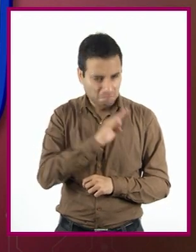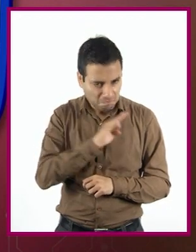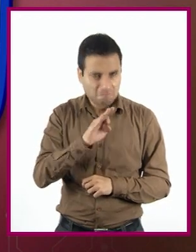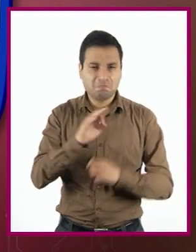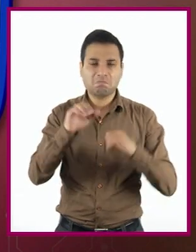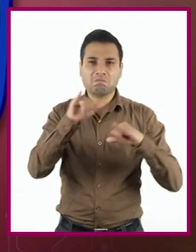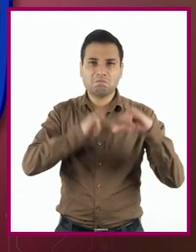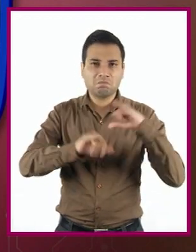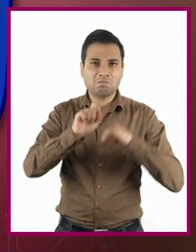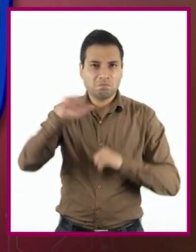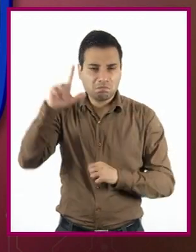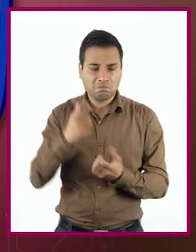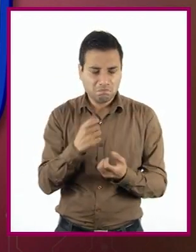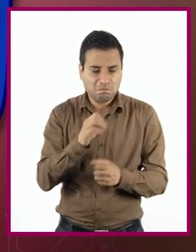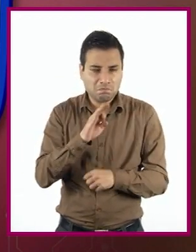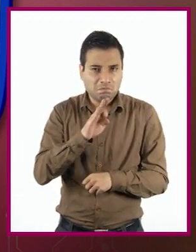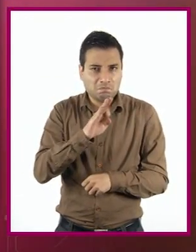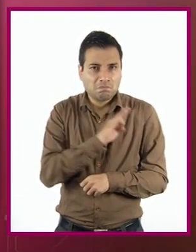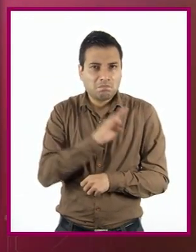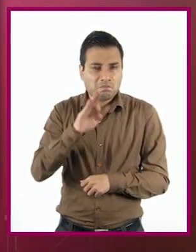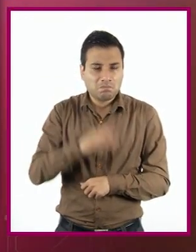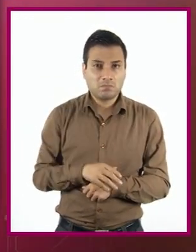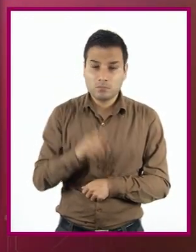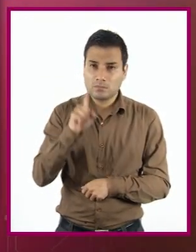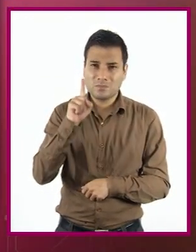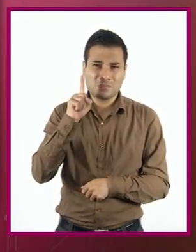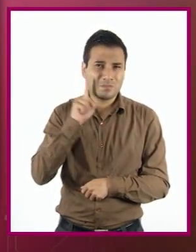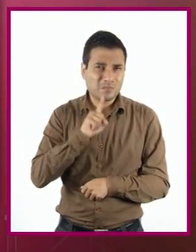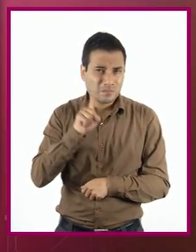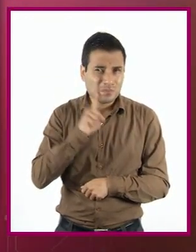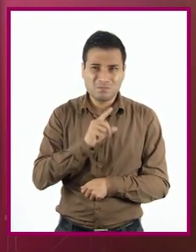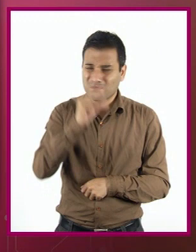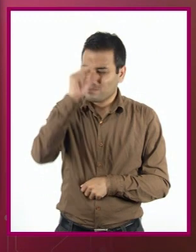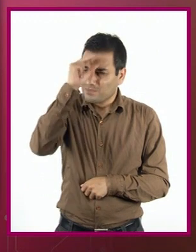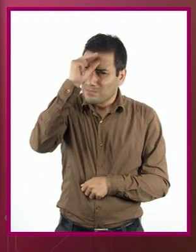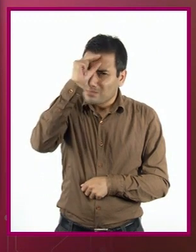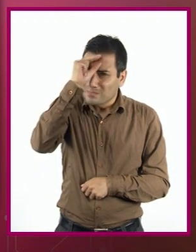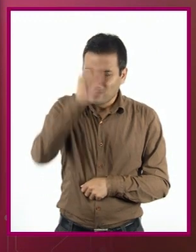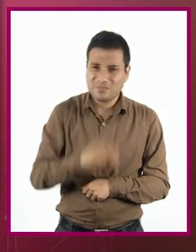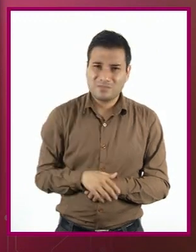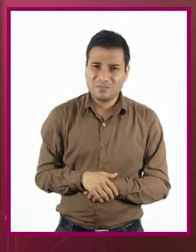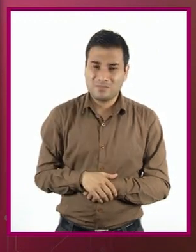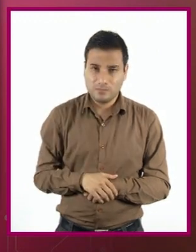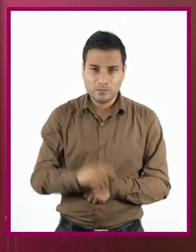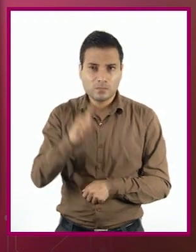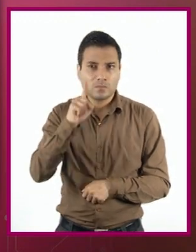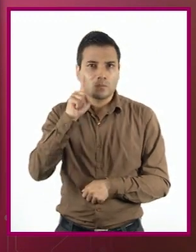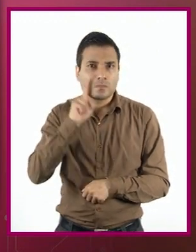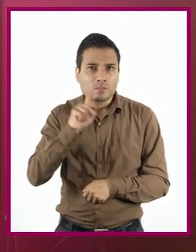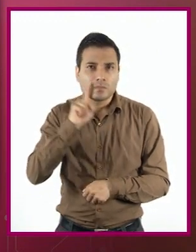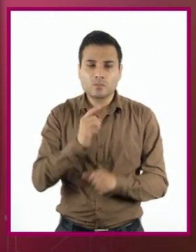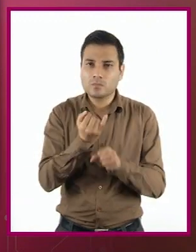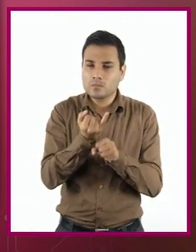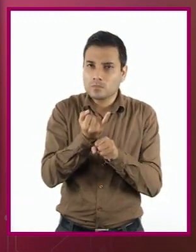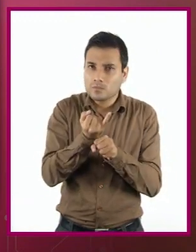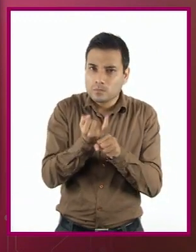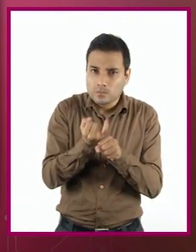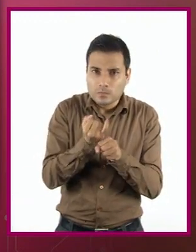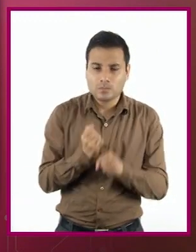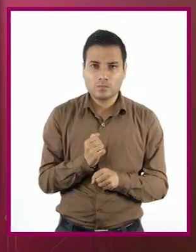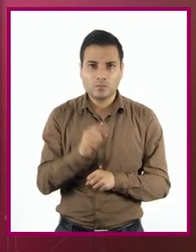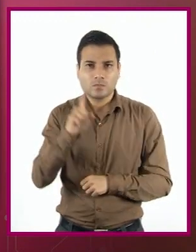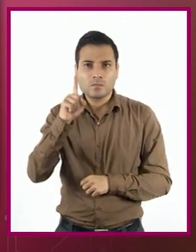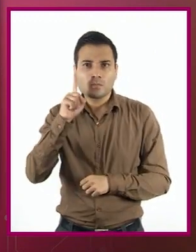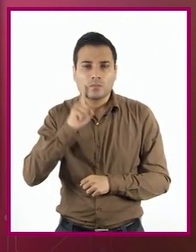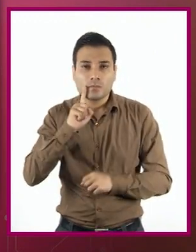las contribuciones de las mujeres en la ciencia son muy importantes, las preguntas que hacen, la forma en la que se aproximan